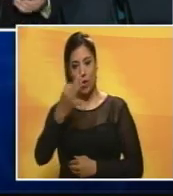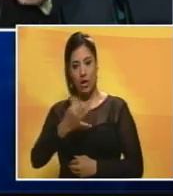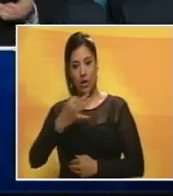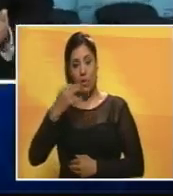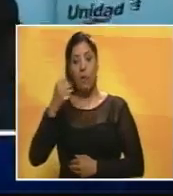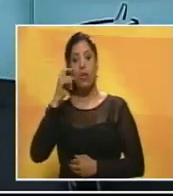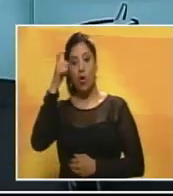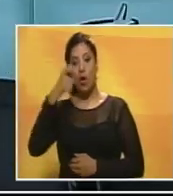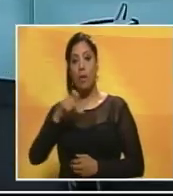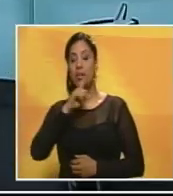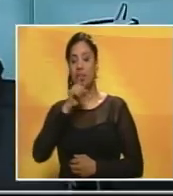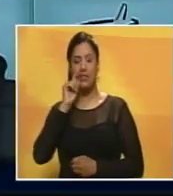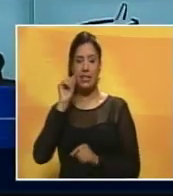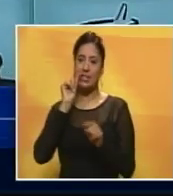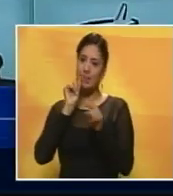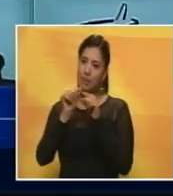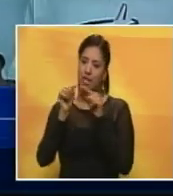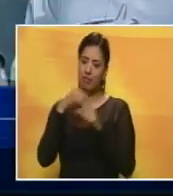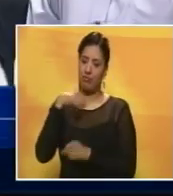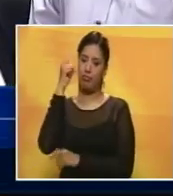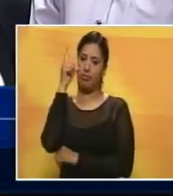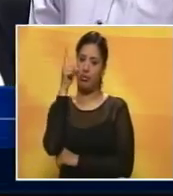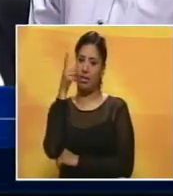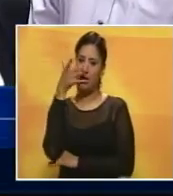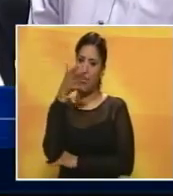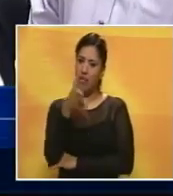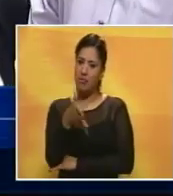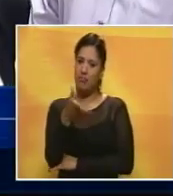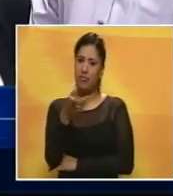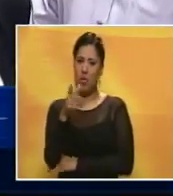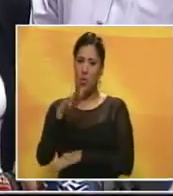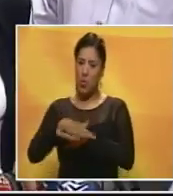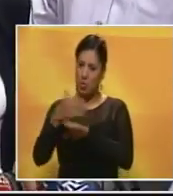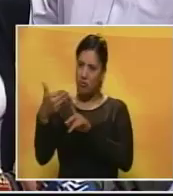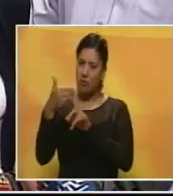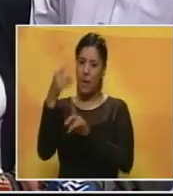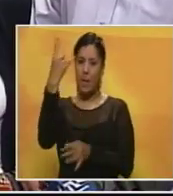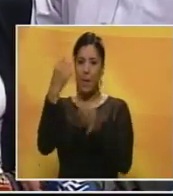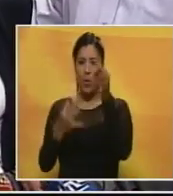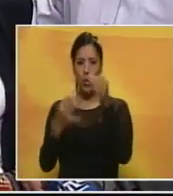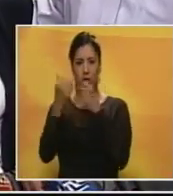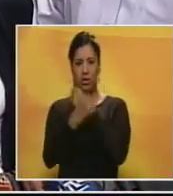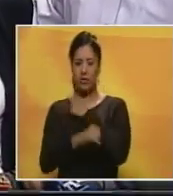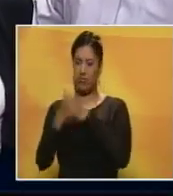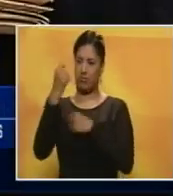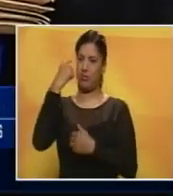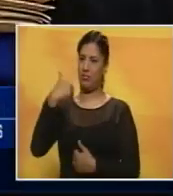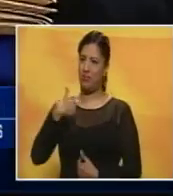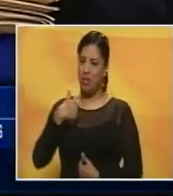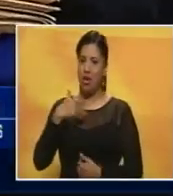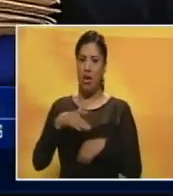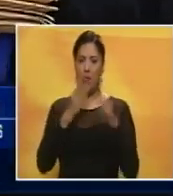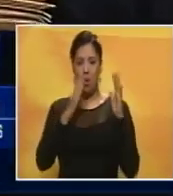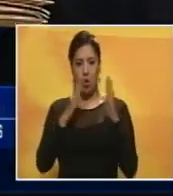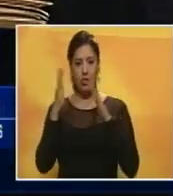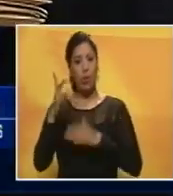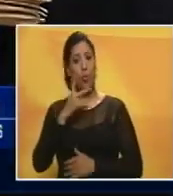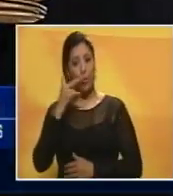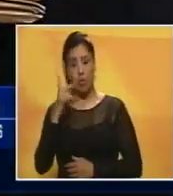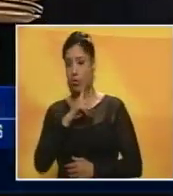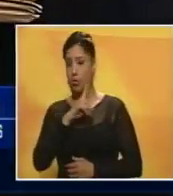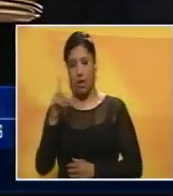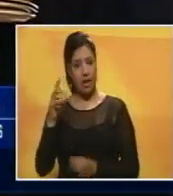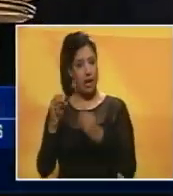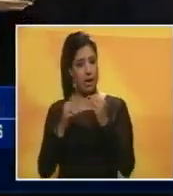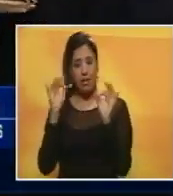tardes. Ismael García señala que le sorprenden las acusaciones de Primero Justicia, pues asegura que esa organización política